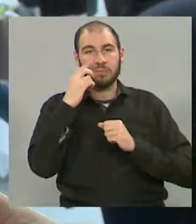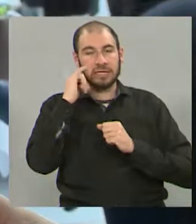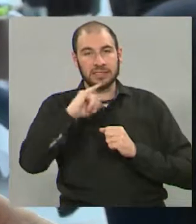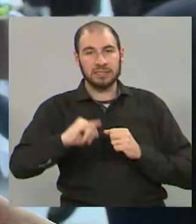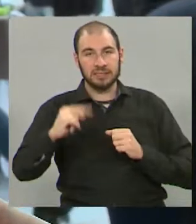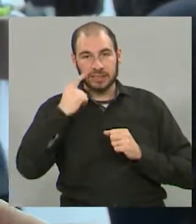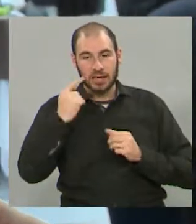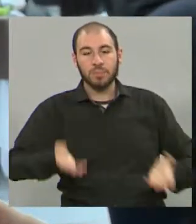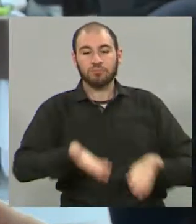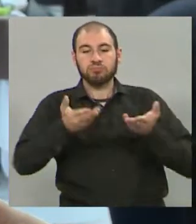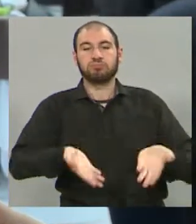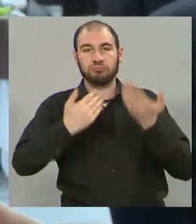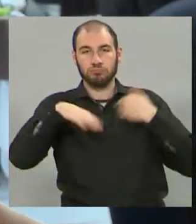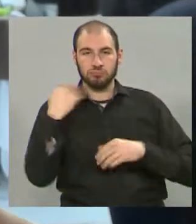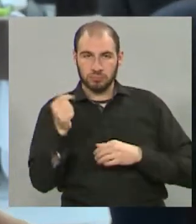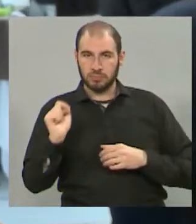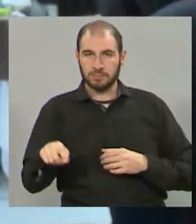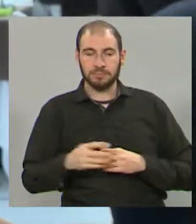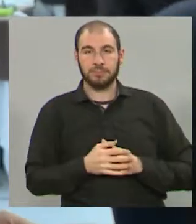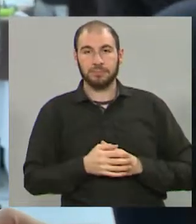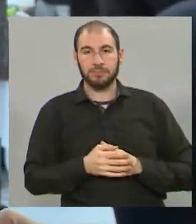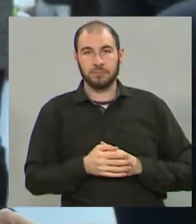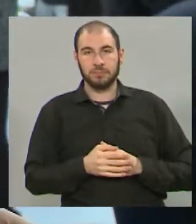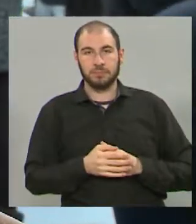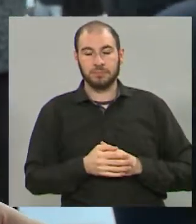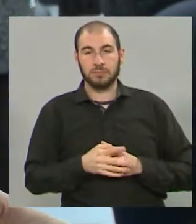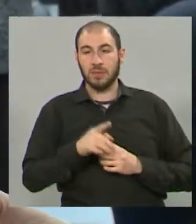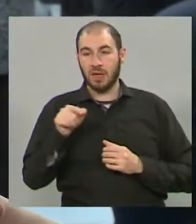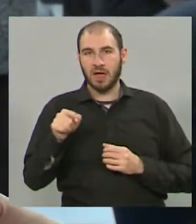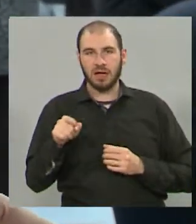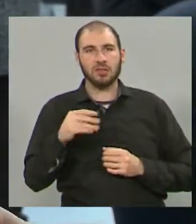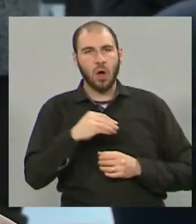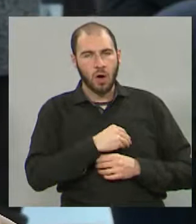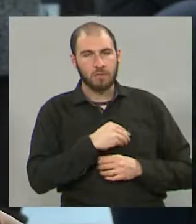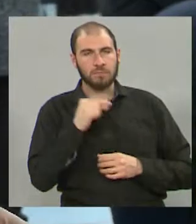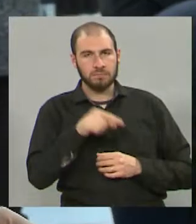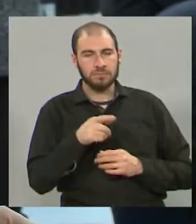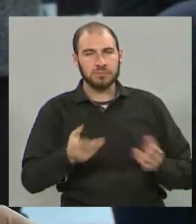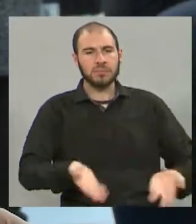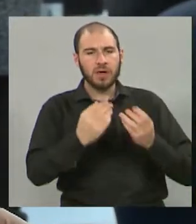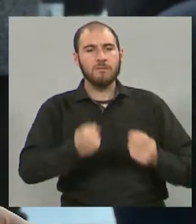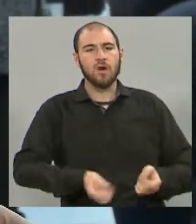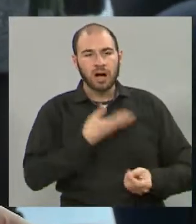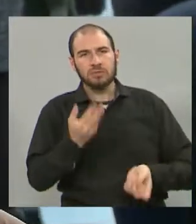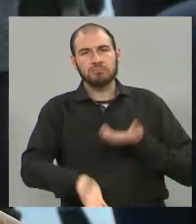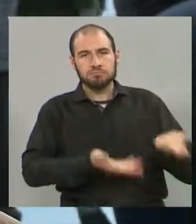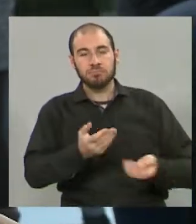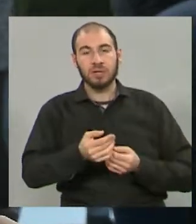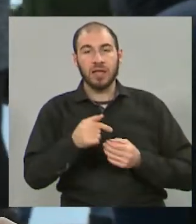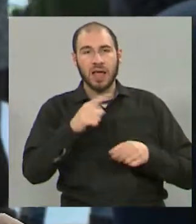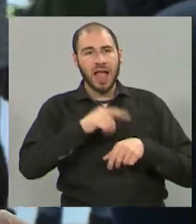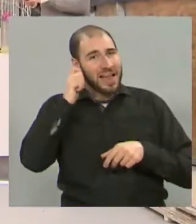el principal promotor de estas actividades y el que cree en esto de despertar las vocaciones desde edades